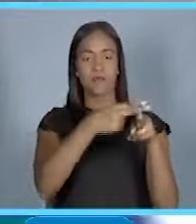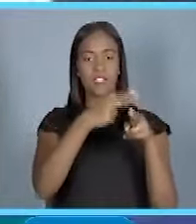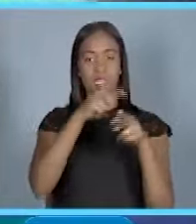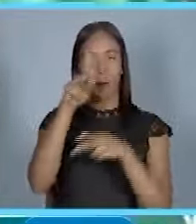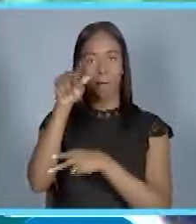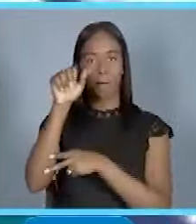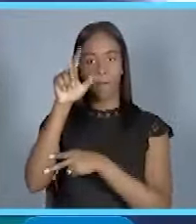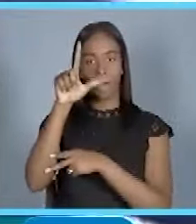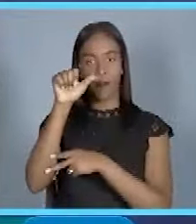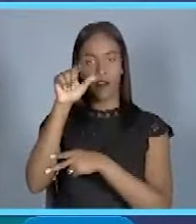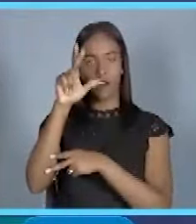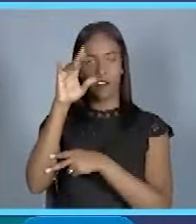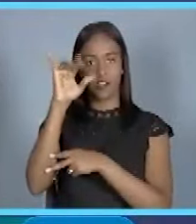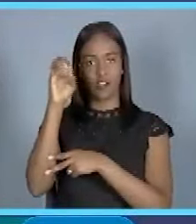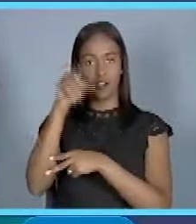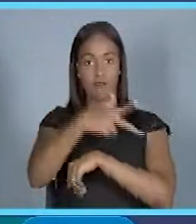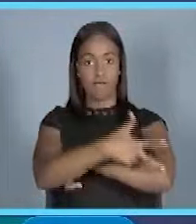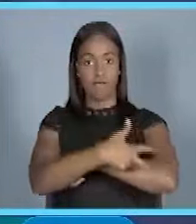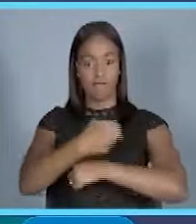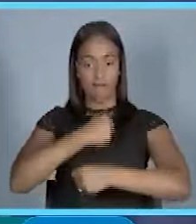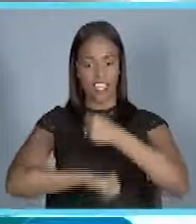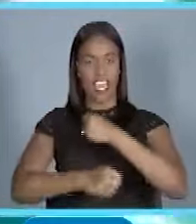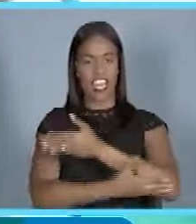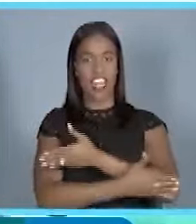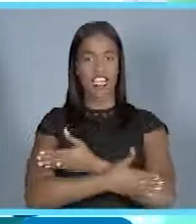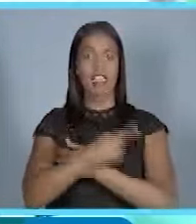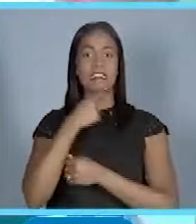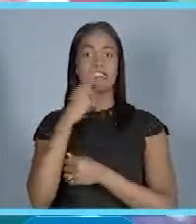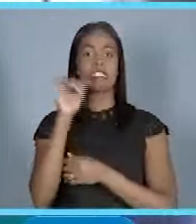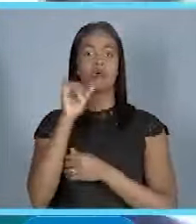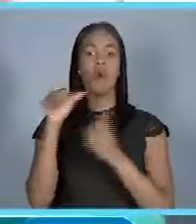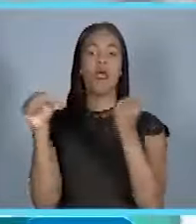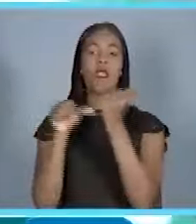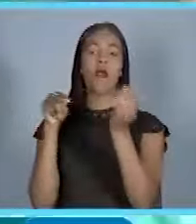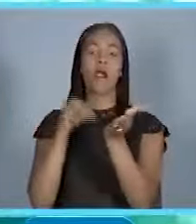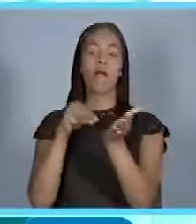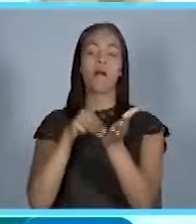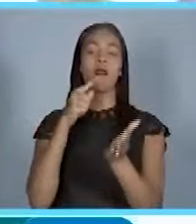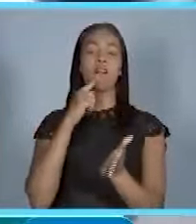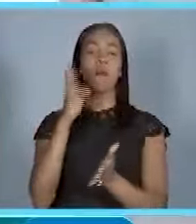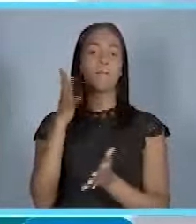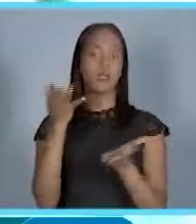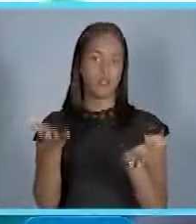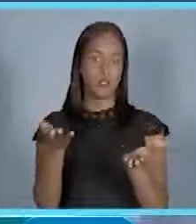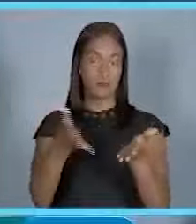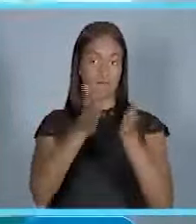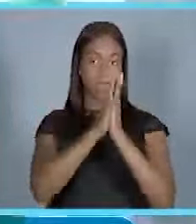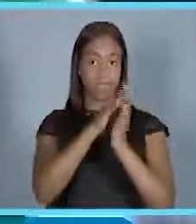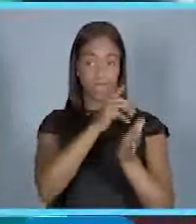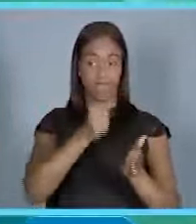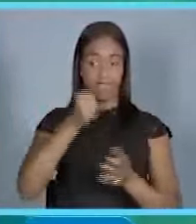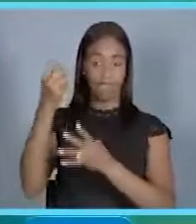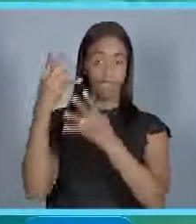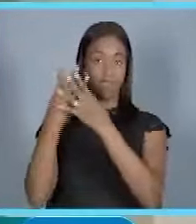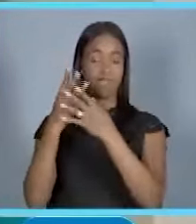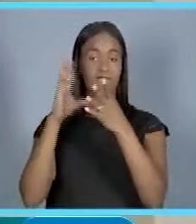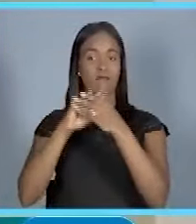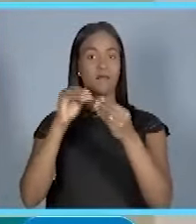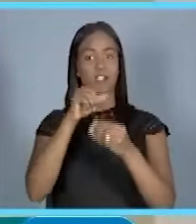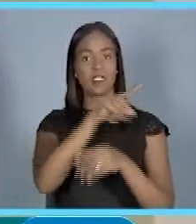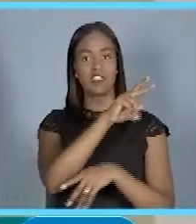Rosario Suárez, quien sustrajo a la infante haciéndose pasar por enfermera del centro de salud. La solicitud de coerción establece que